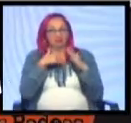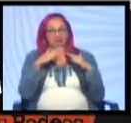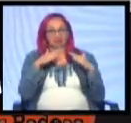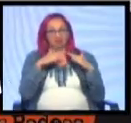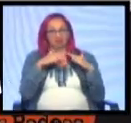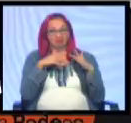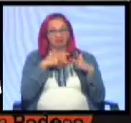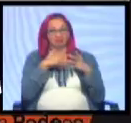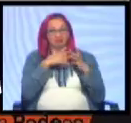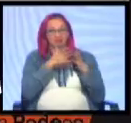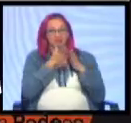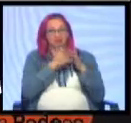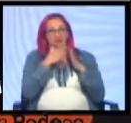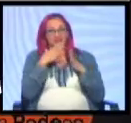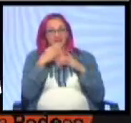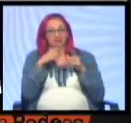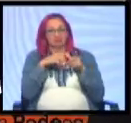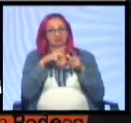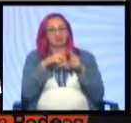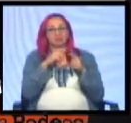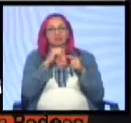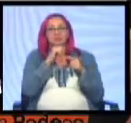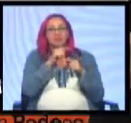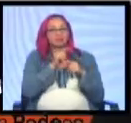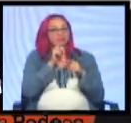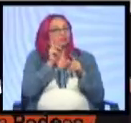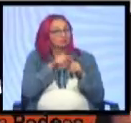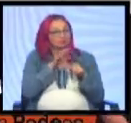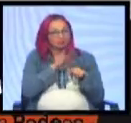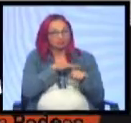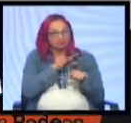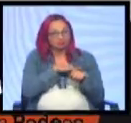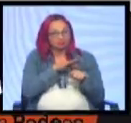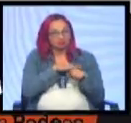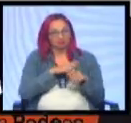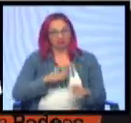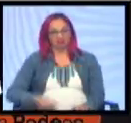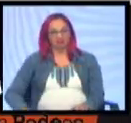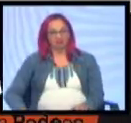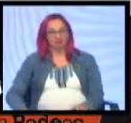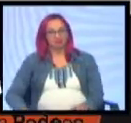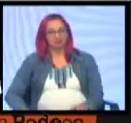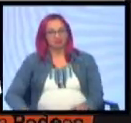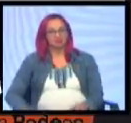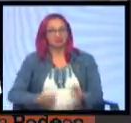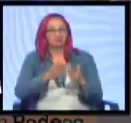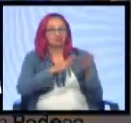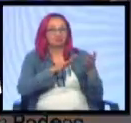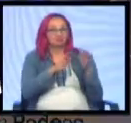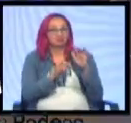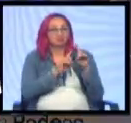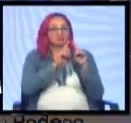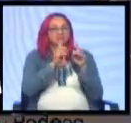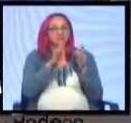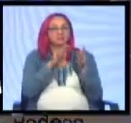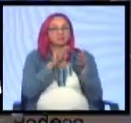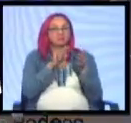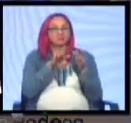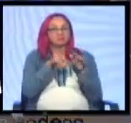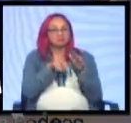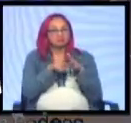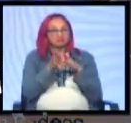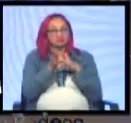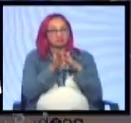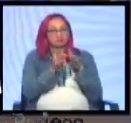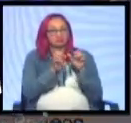casa, lo quiero rifar y salgo a rifarlo. Y eso no lo permite el ordenamiento. O algo que me está estorbando por ahí, pero que sé que le puedo sacar